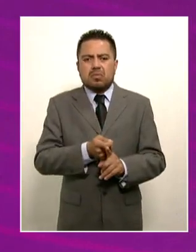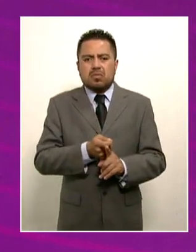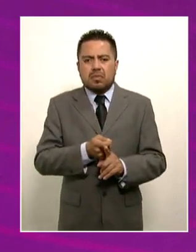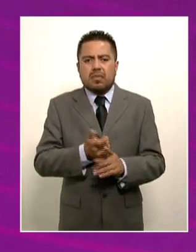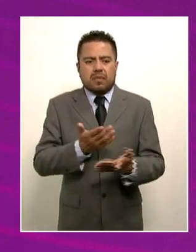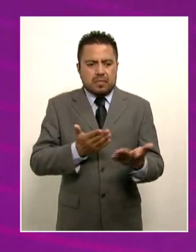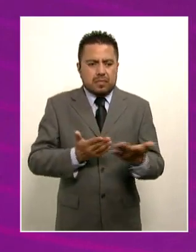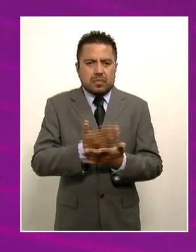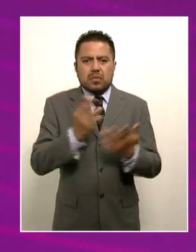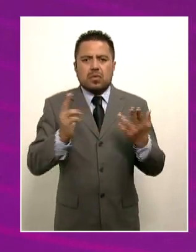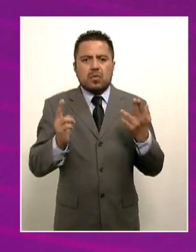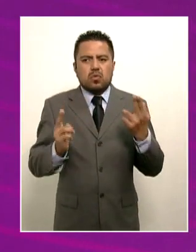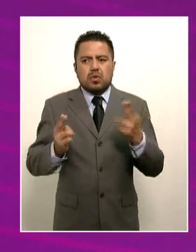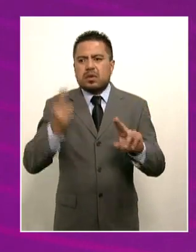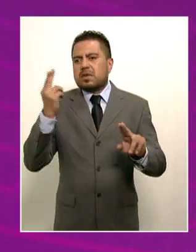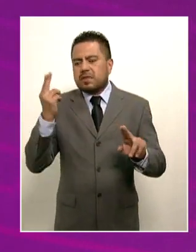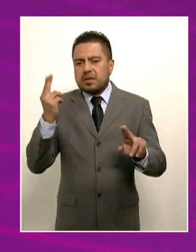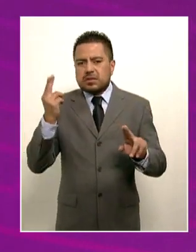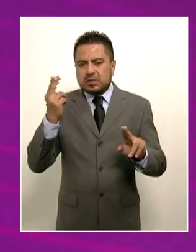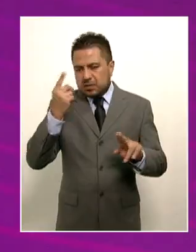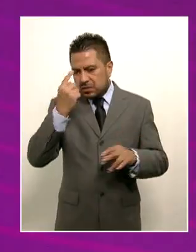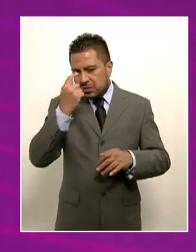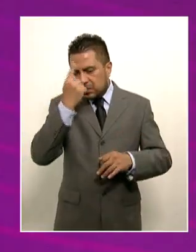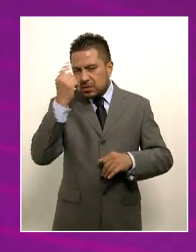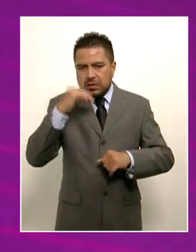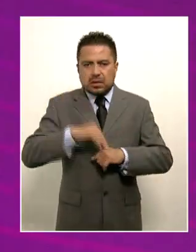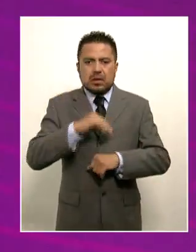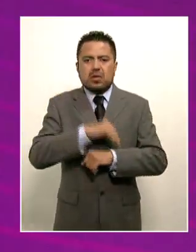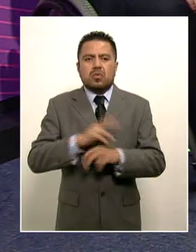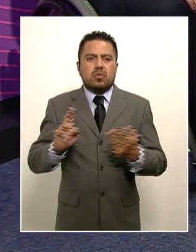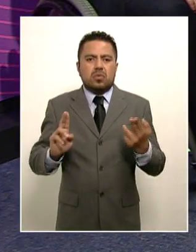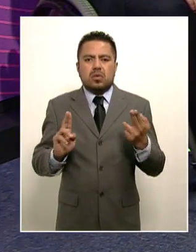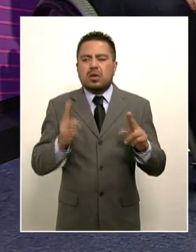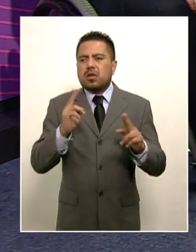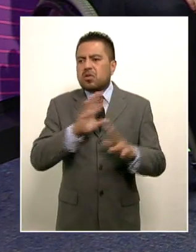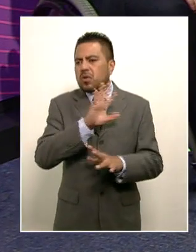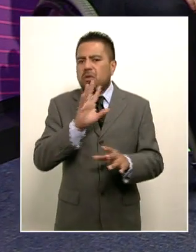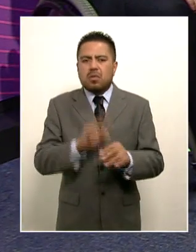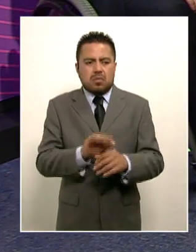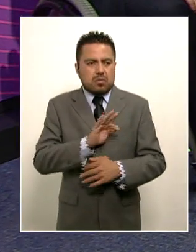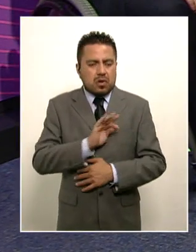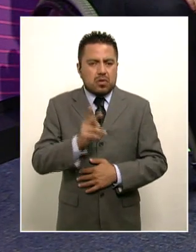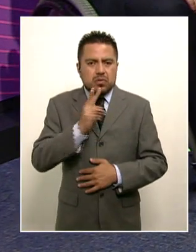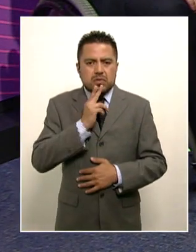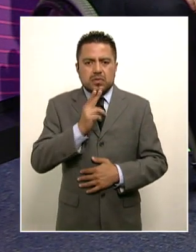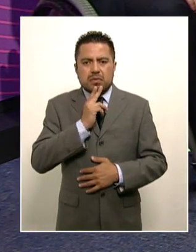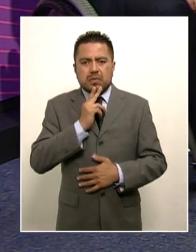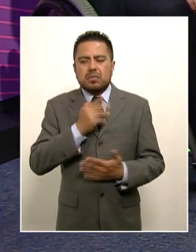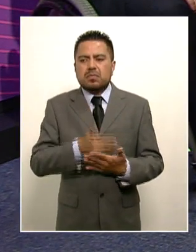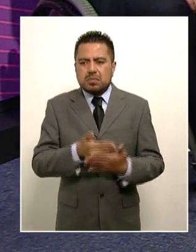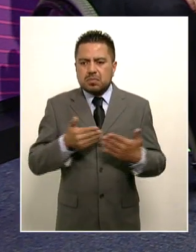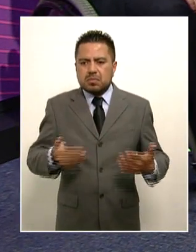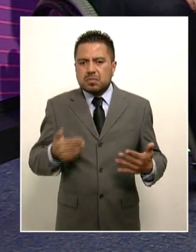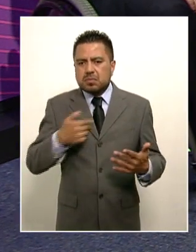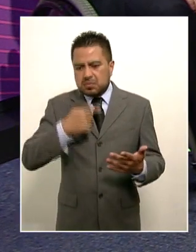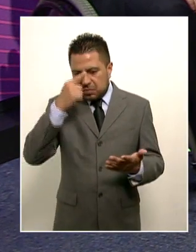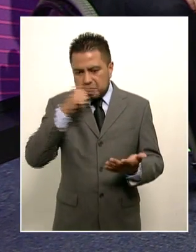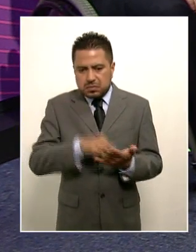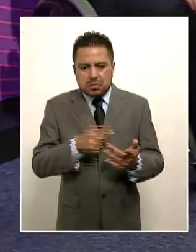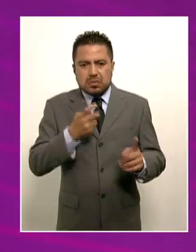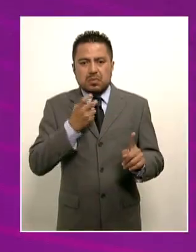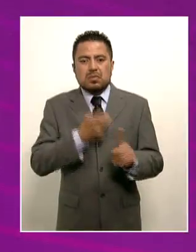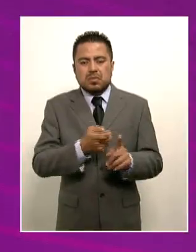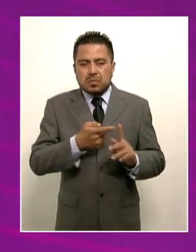de acceso universal, ¿no? De diseño universal, ¿no? Que todo el mundo lo pueda usar. Y entonces yo creo que esto parte